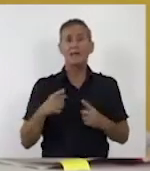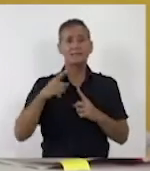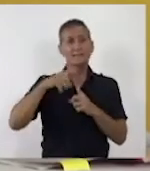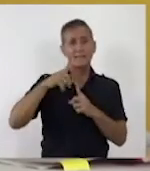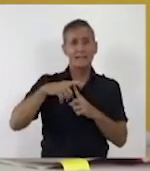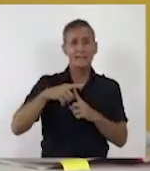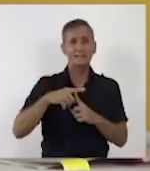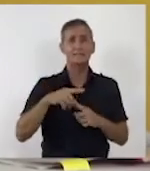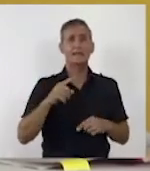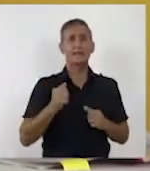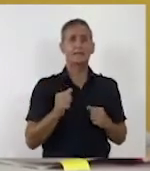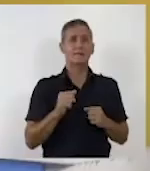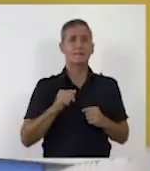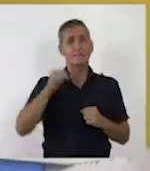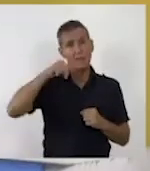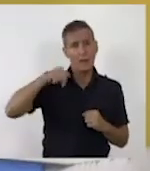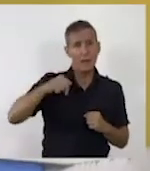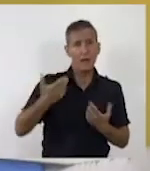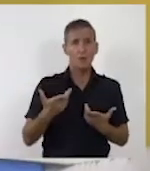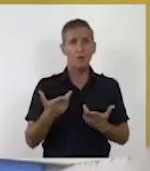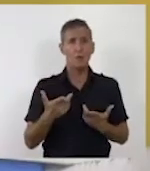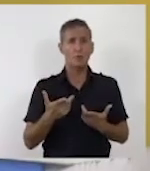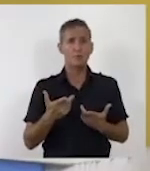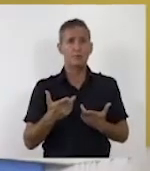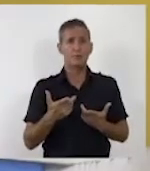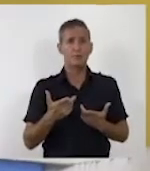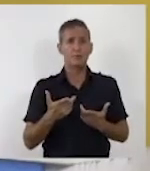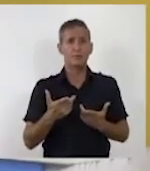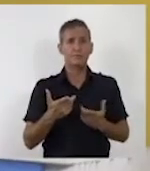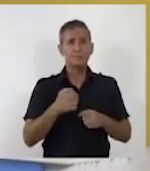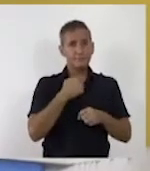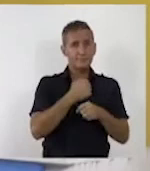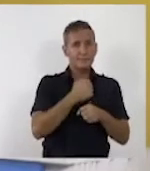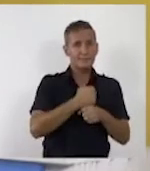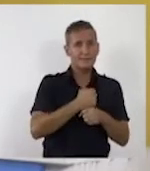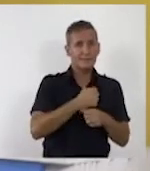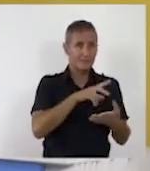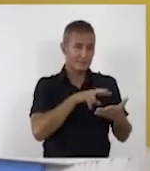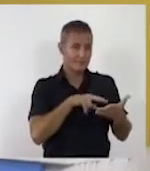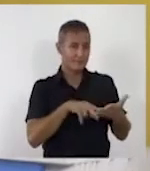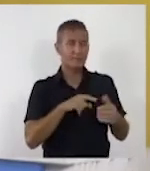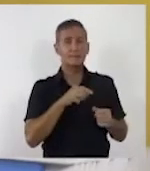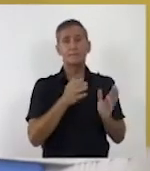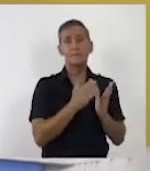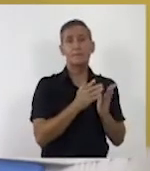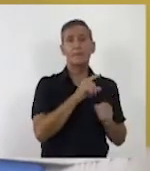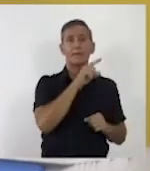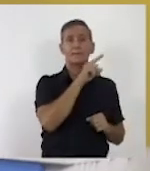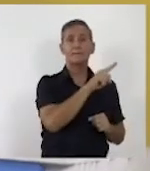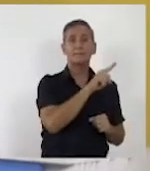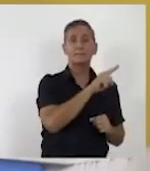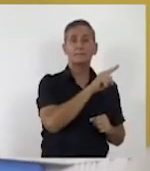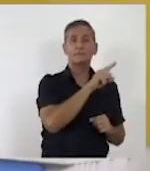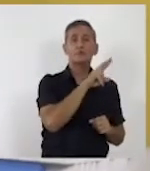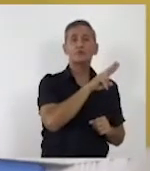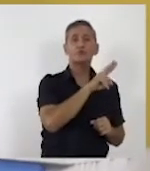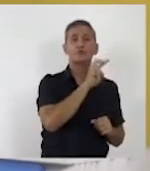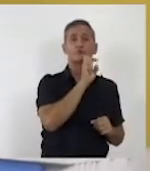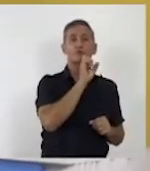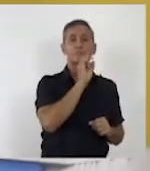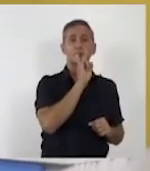después de cada una de estas lecturas pero en este momento les voy a pedir trabajar con la lectura que aparece en la página